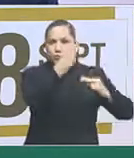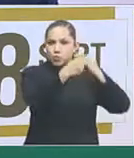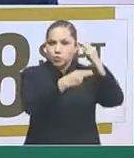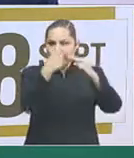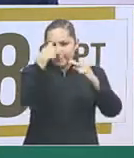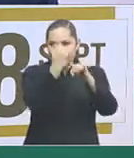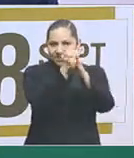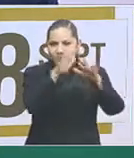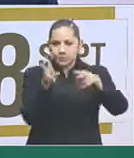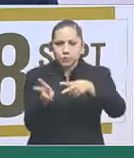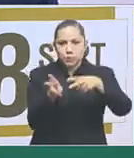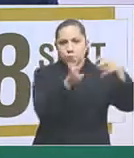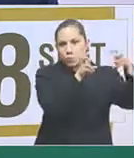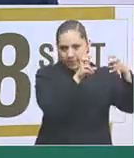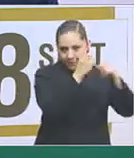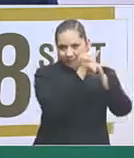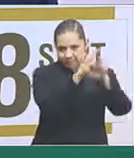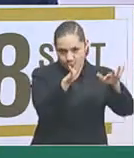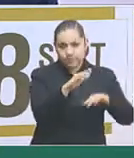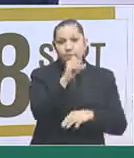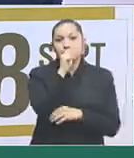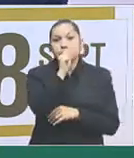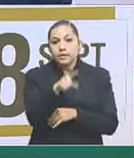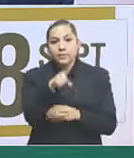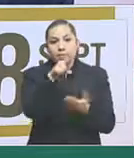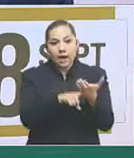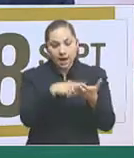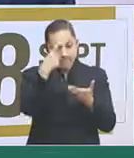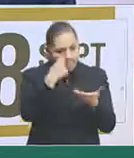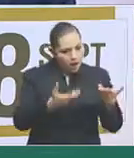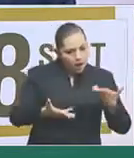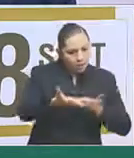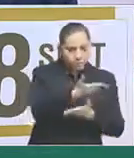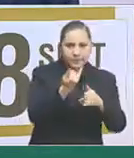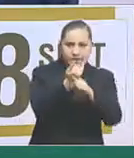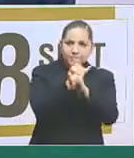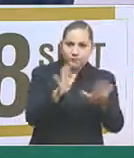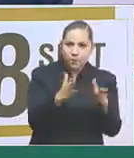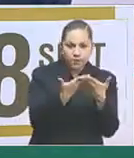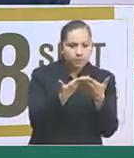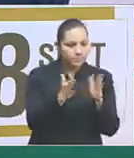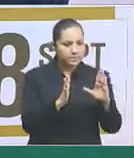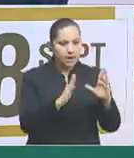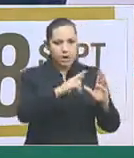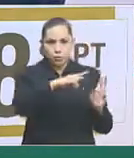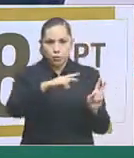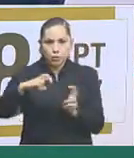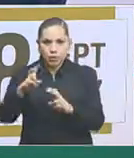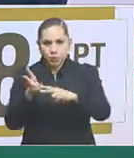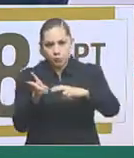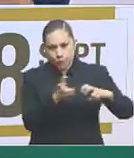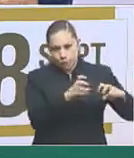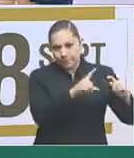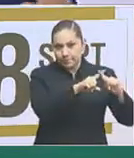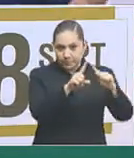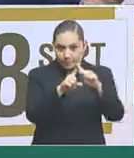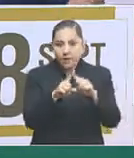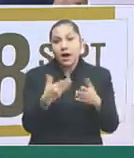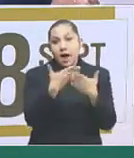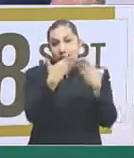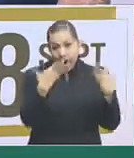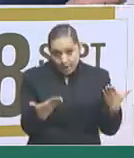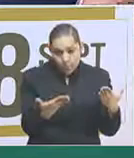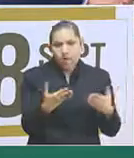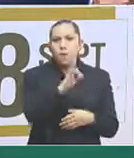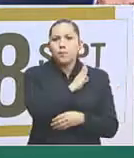las herramientas y el software de open source empezaron a tomar tracción como se le conoce ahora el mainstream